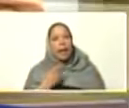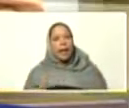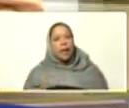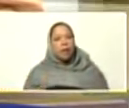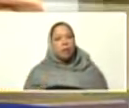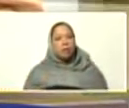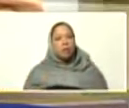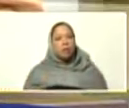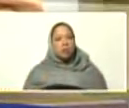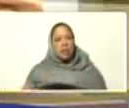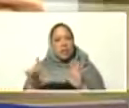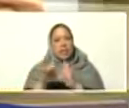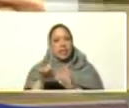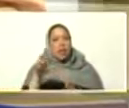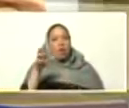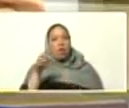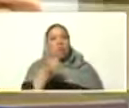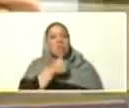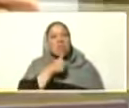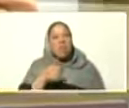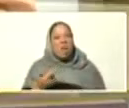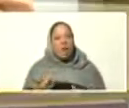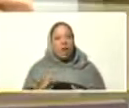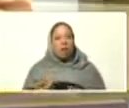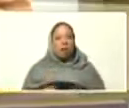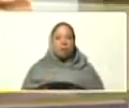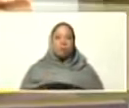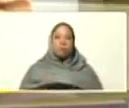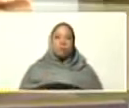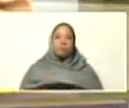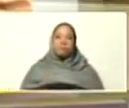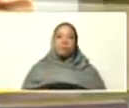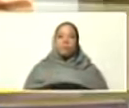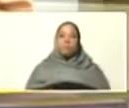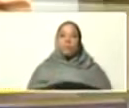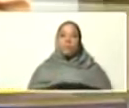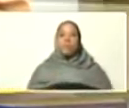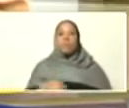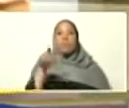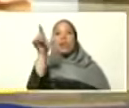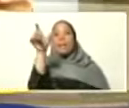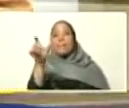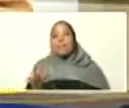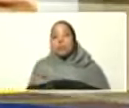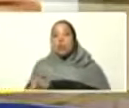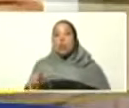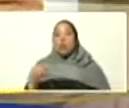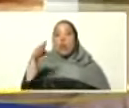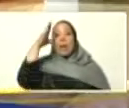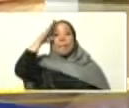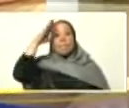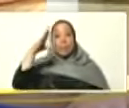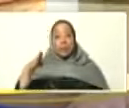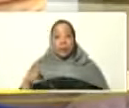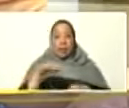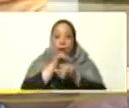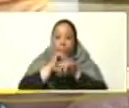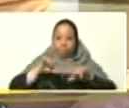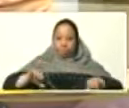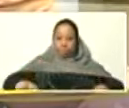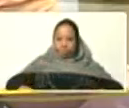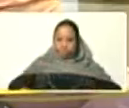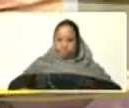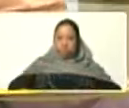¿En cada liceo quién? Están allí presentes el miliciano o el que está allí, pues, en la